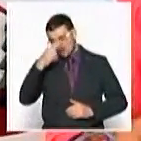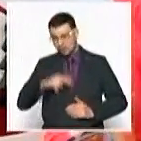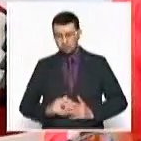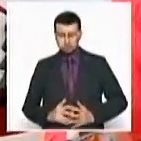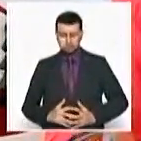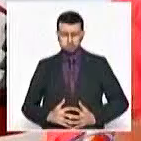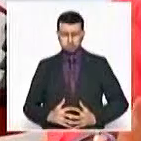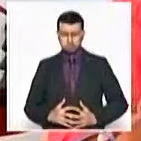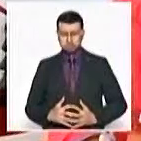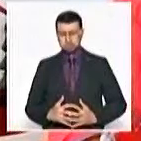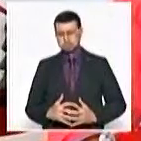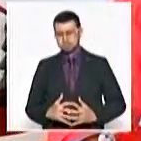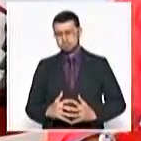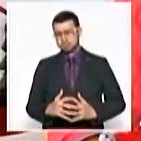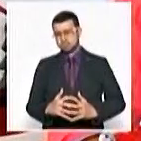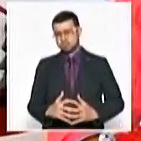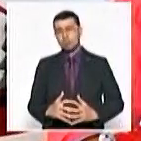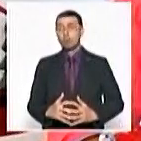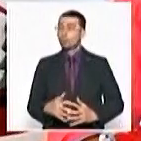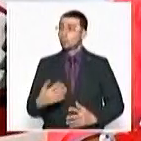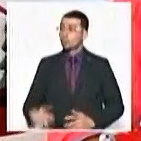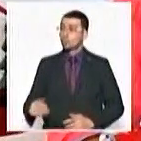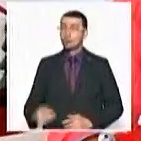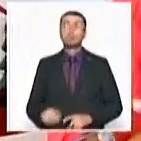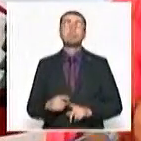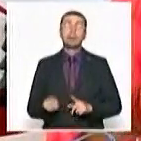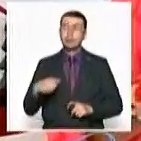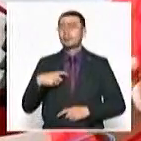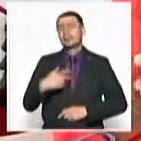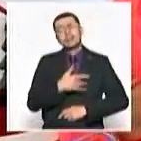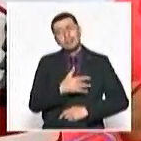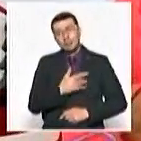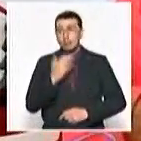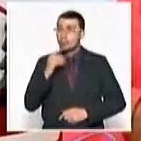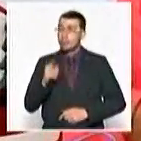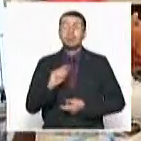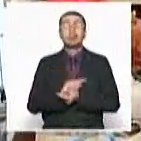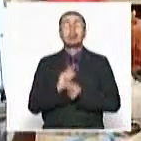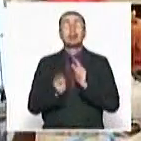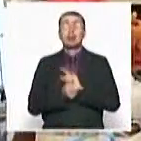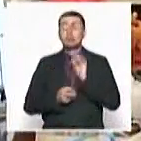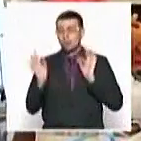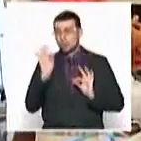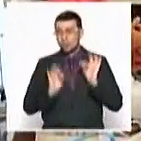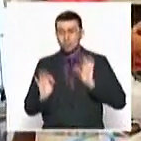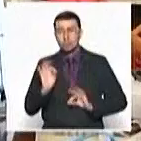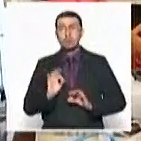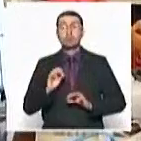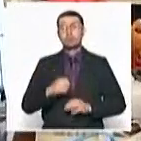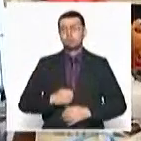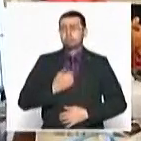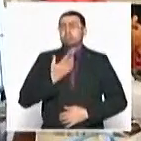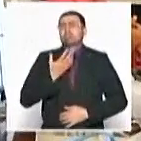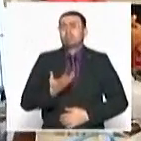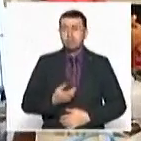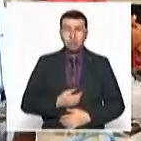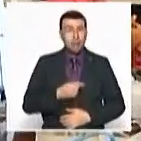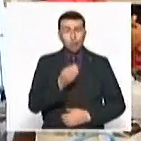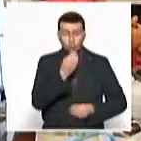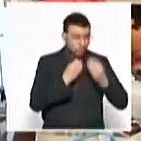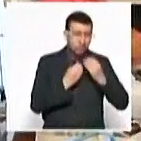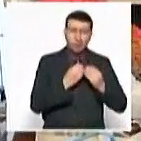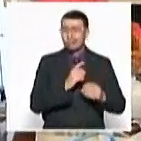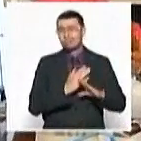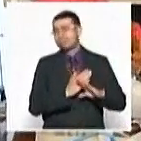eso le genera muchas cosas. Los cambios hormonales dan náuseas, dan intolerancia a los